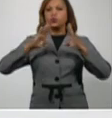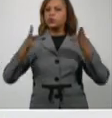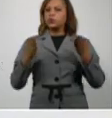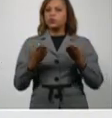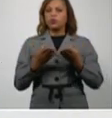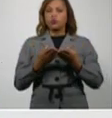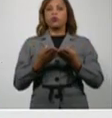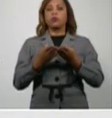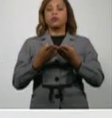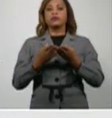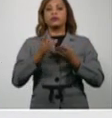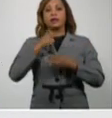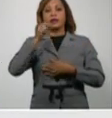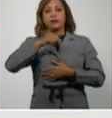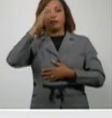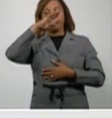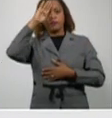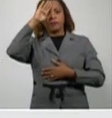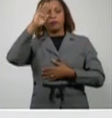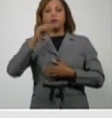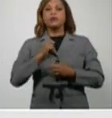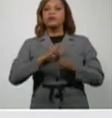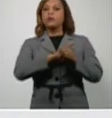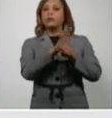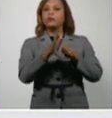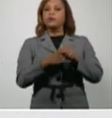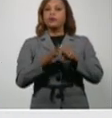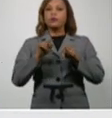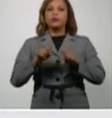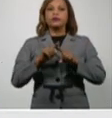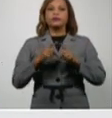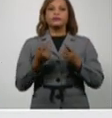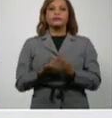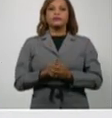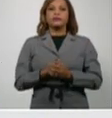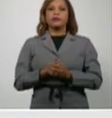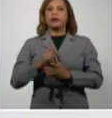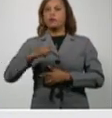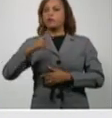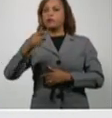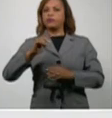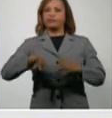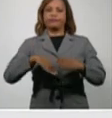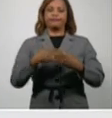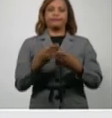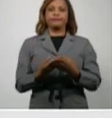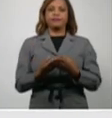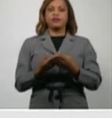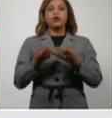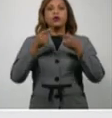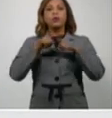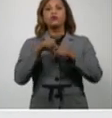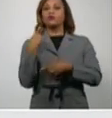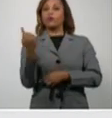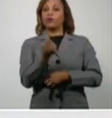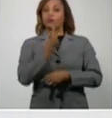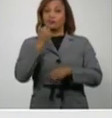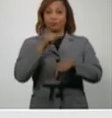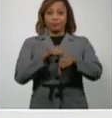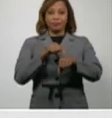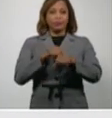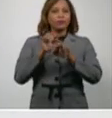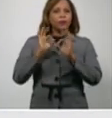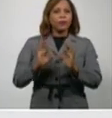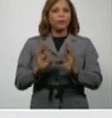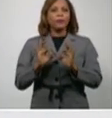en el país y el pronóstico del comportamiento de la enfermedad para los próximos días. Me acompañará en este primer momento de análisis